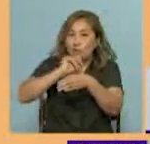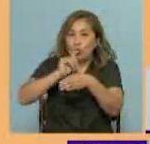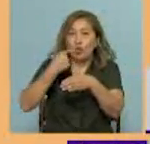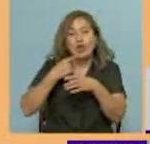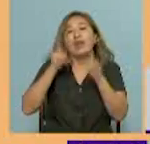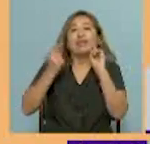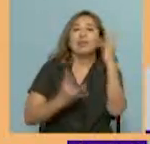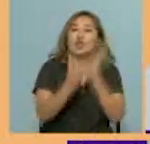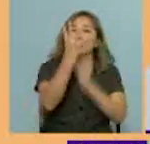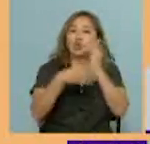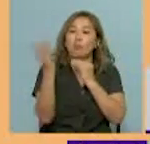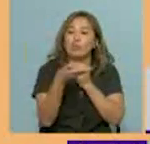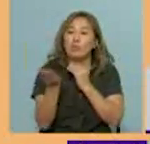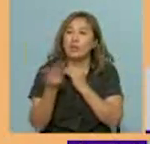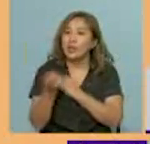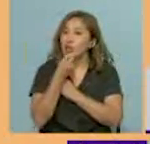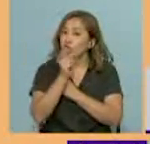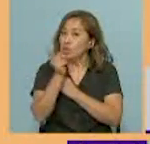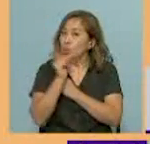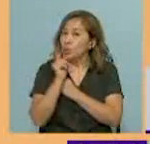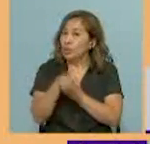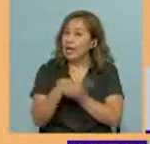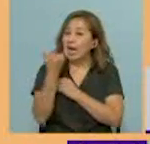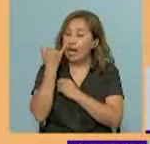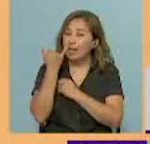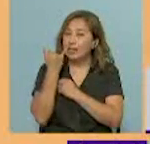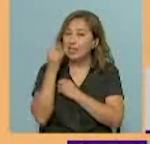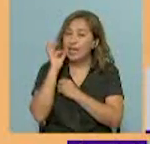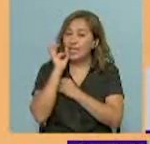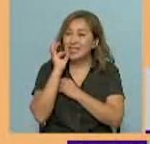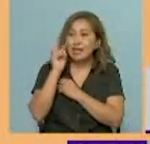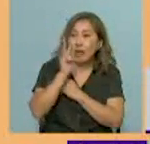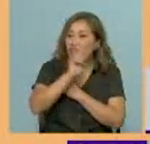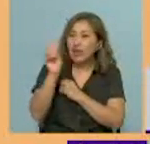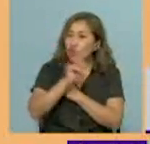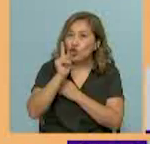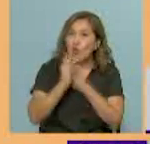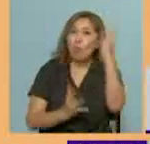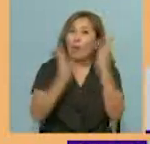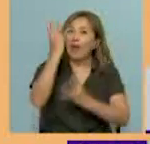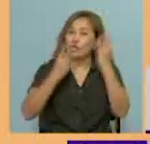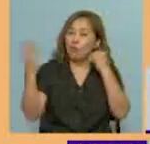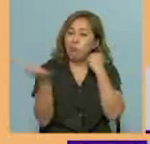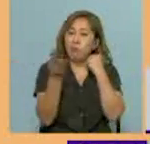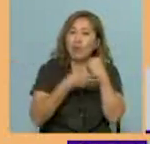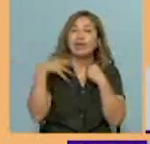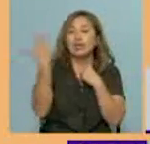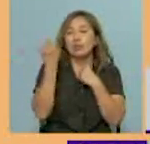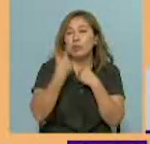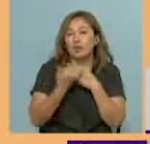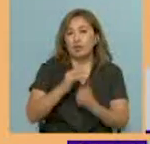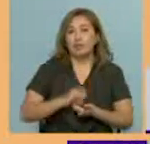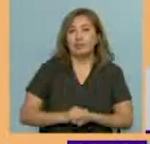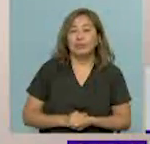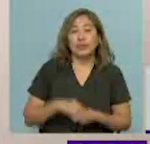los patios a los roedores no les gusta circular por lugares que estén a la vista por eso es importante tener desmalezado el